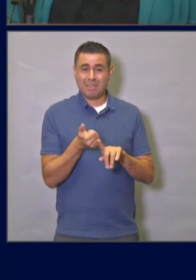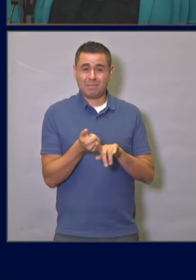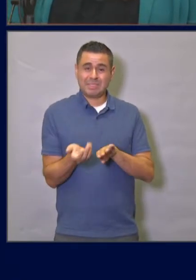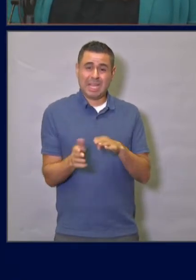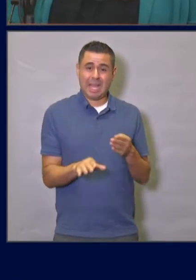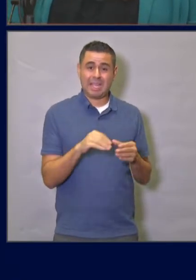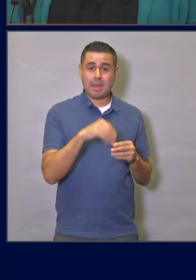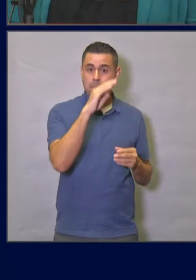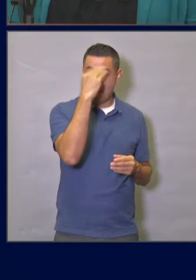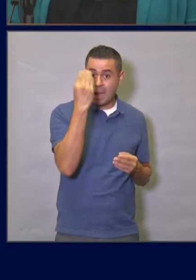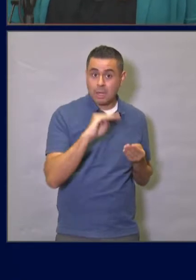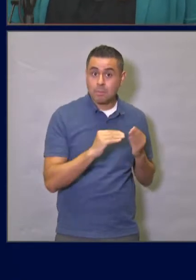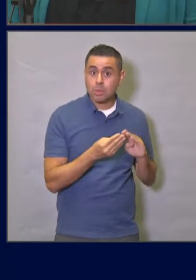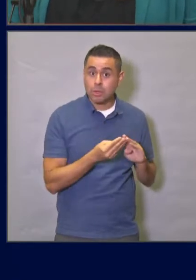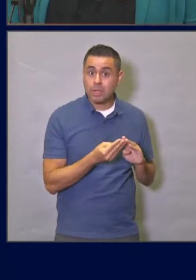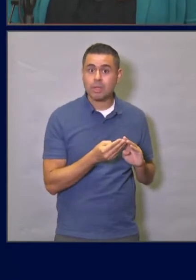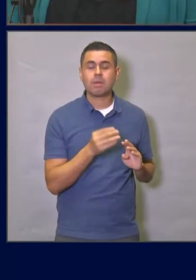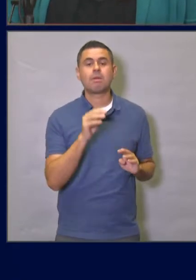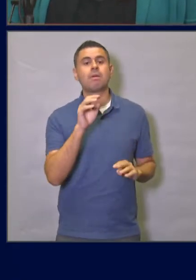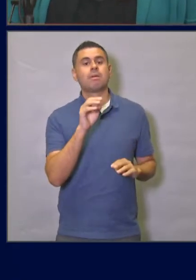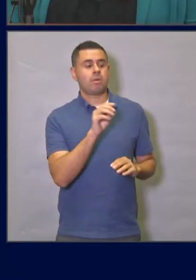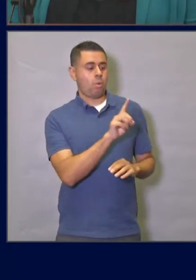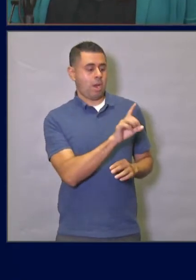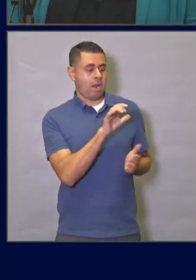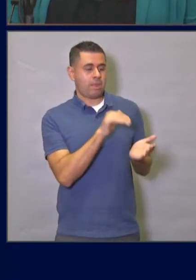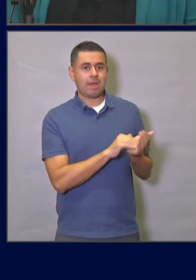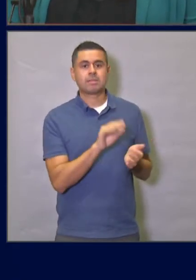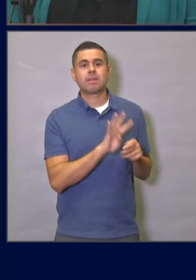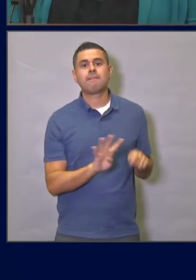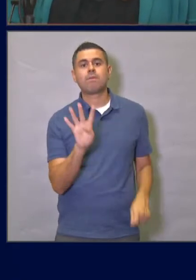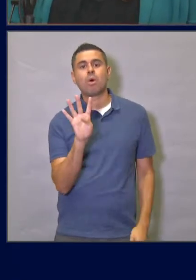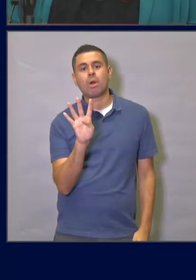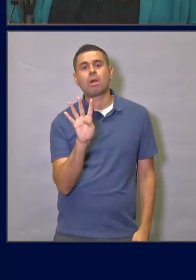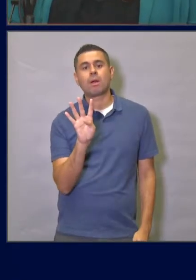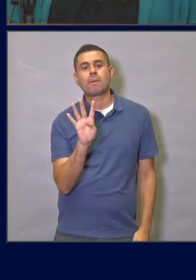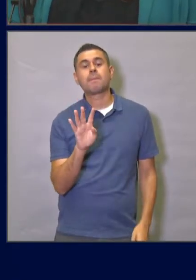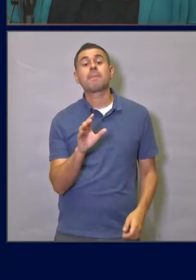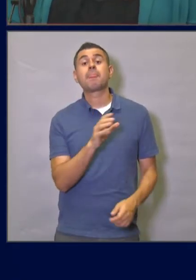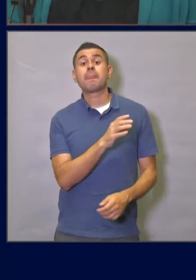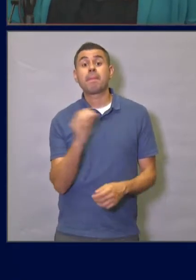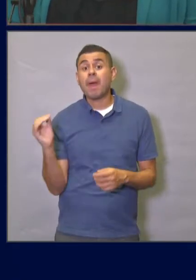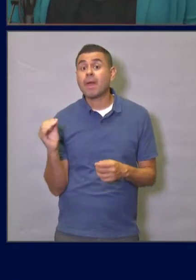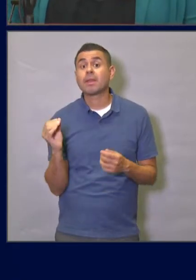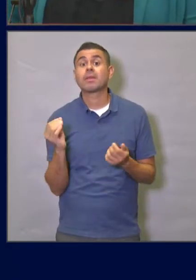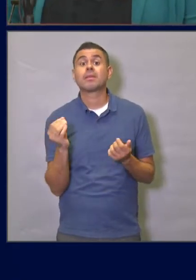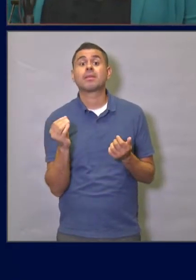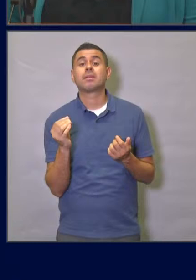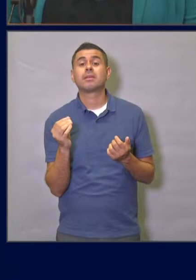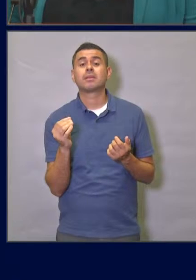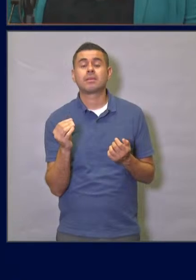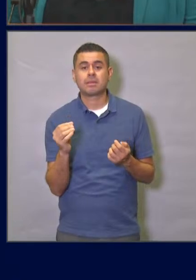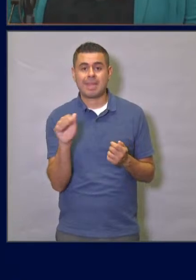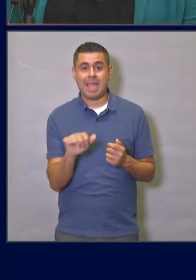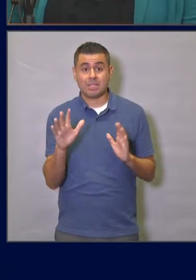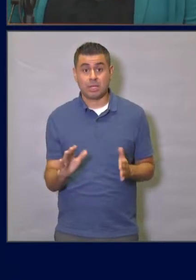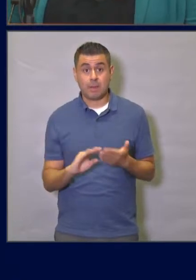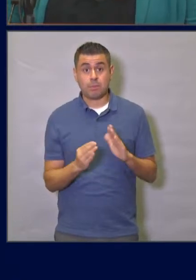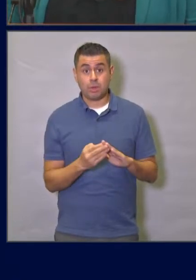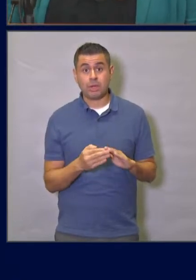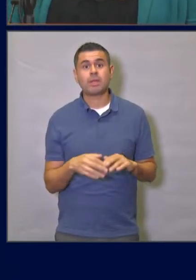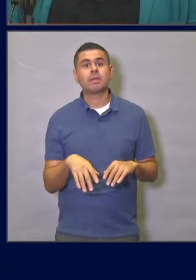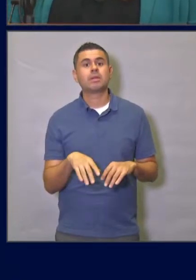residentes afroamericanos fue de 4 por cada 100,000 y la tasa de mortalidad entre los residentes asiáticos fue